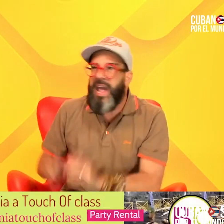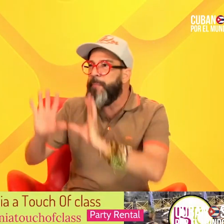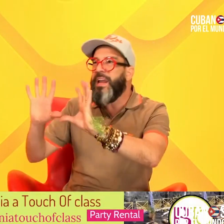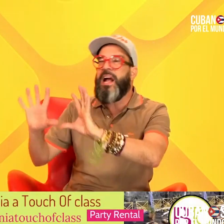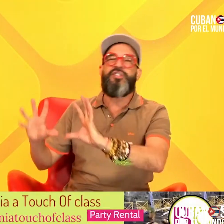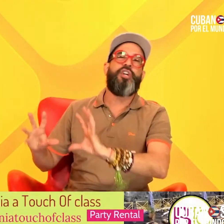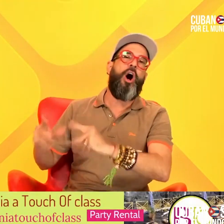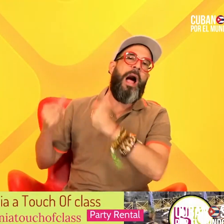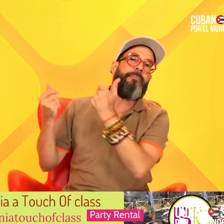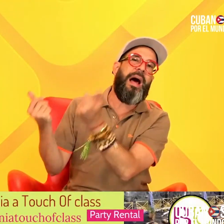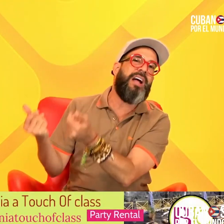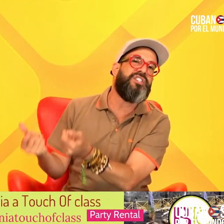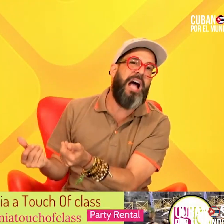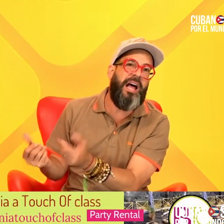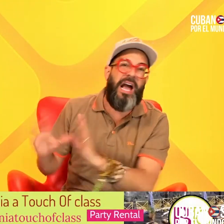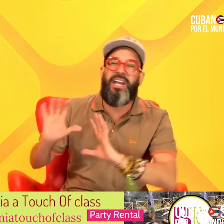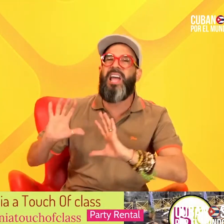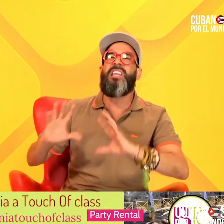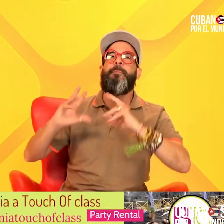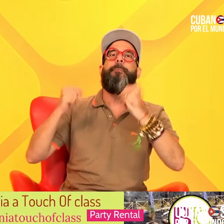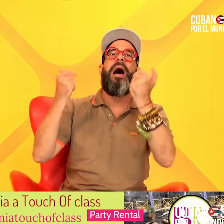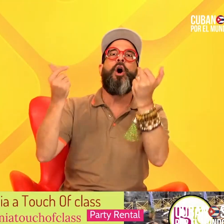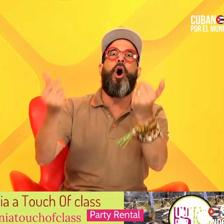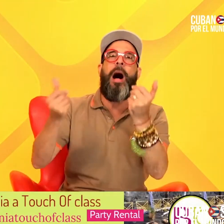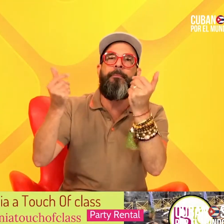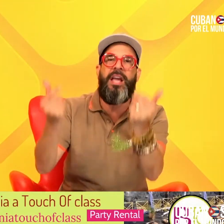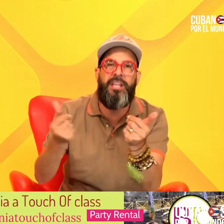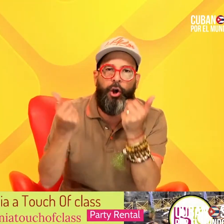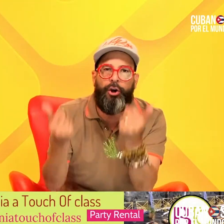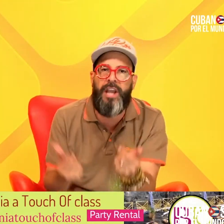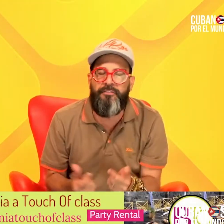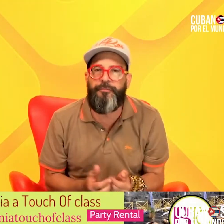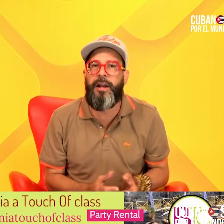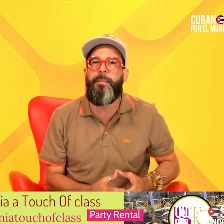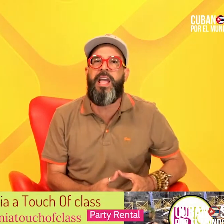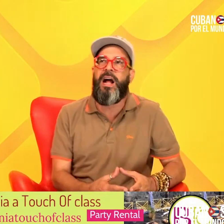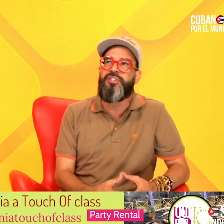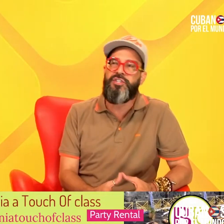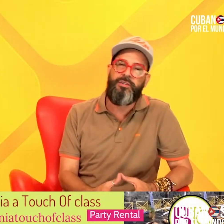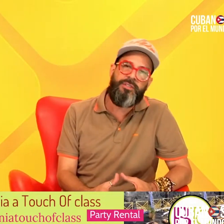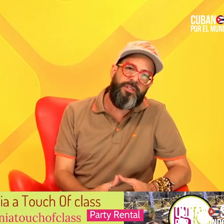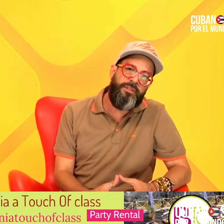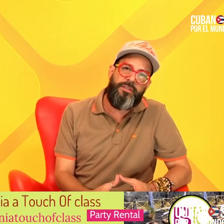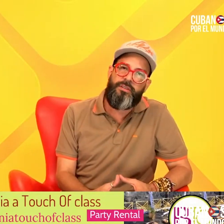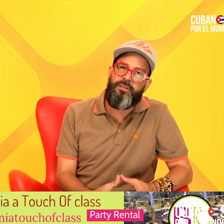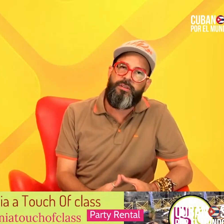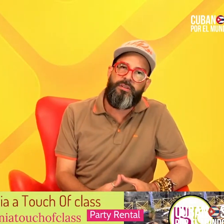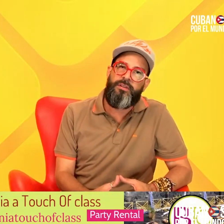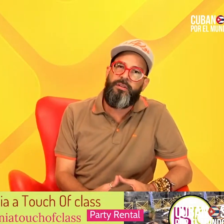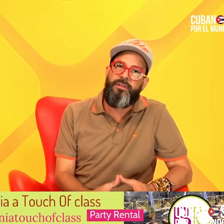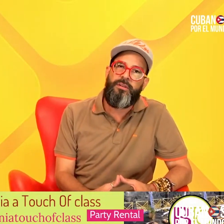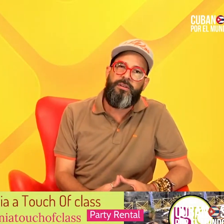que amenazó a embarazada que disparó a médicos y a enfermeras